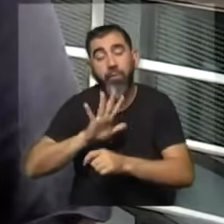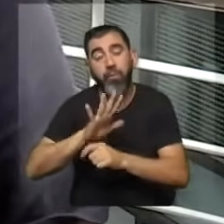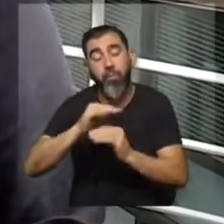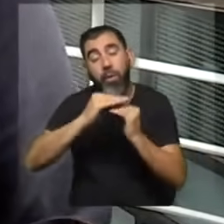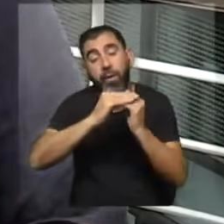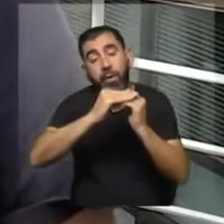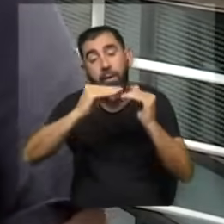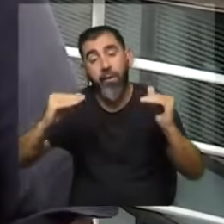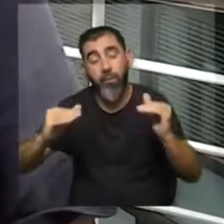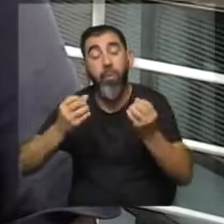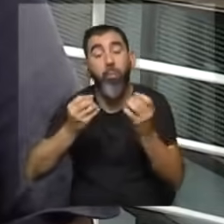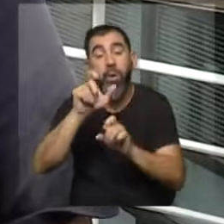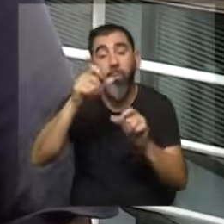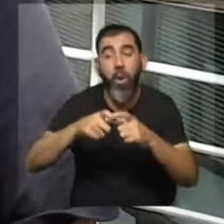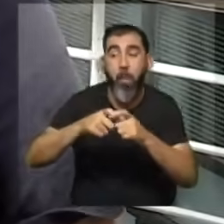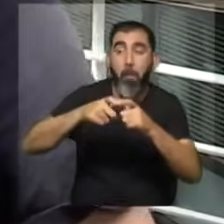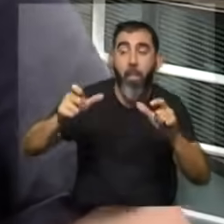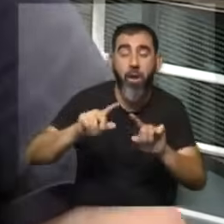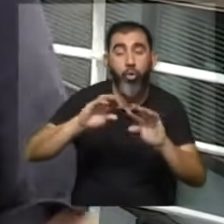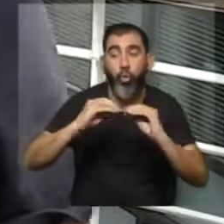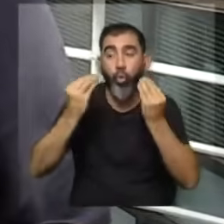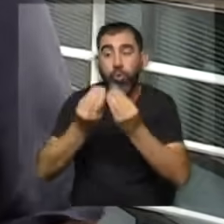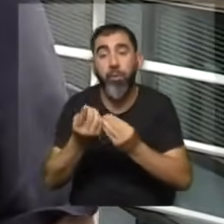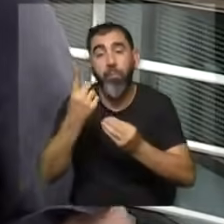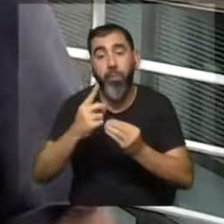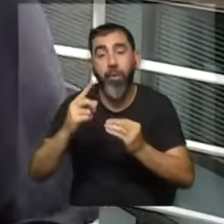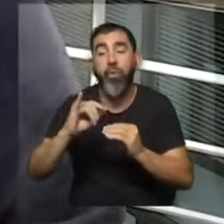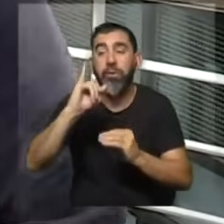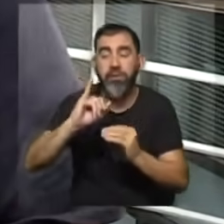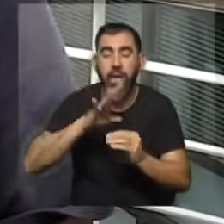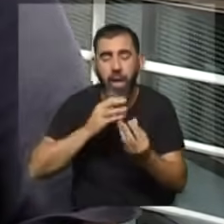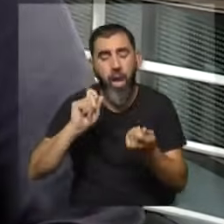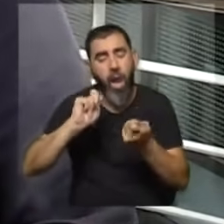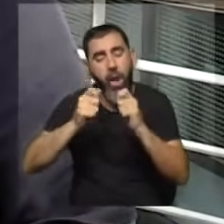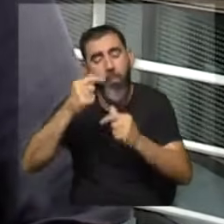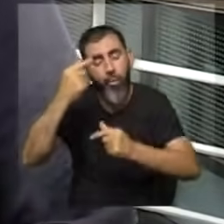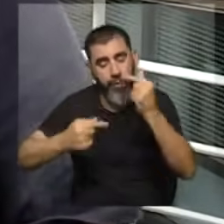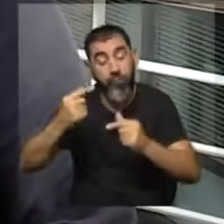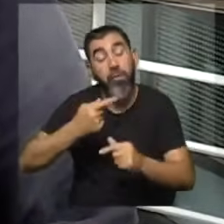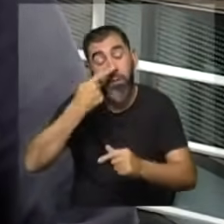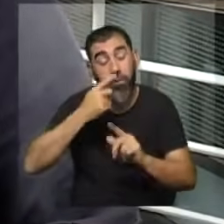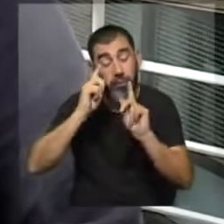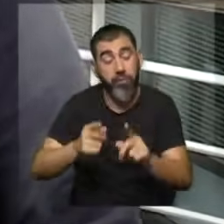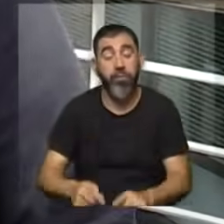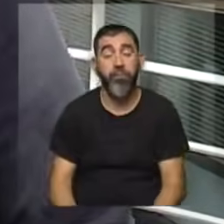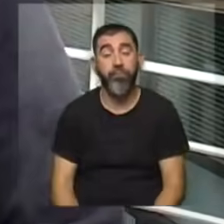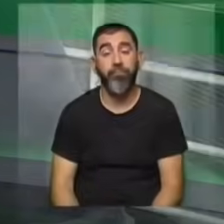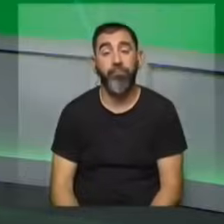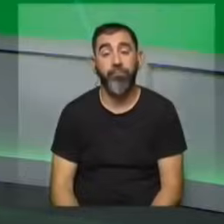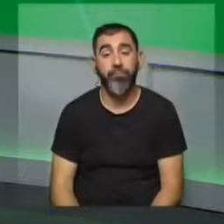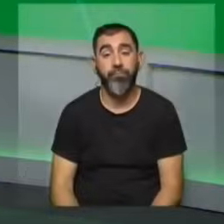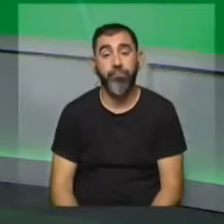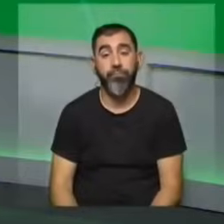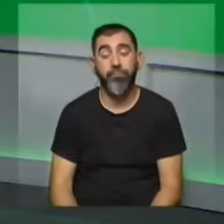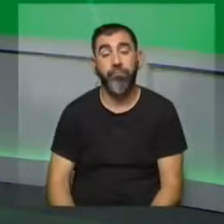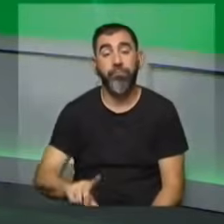estabilidad porque la población no crece en tamaño pero debajo de esa apariencia hay muchísimos cambios muy interesantes de analizar